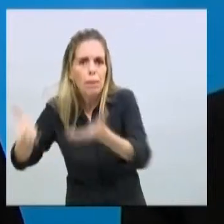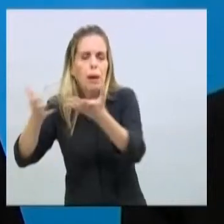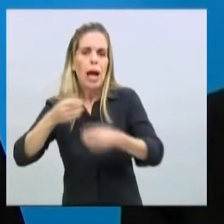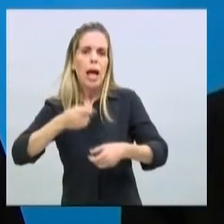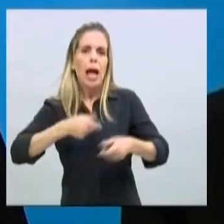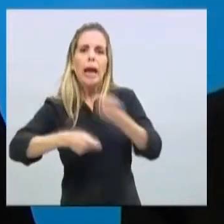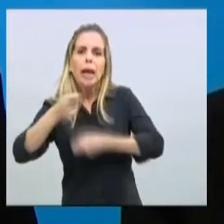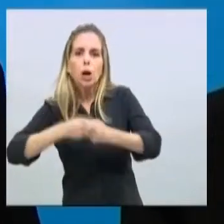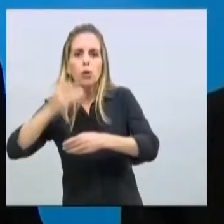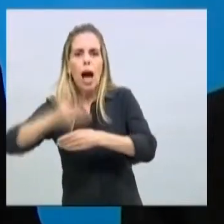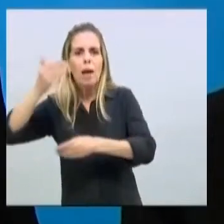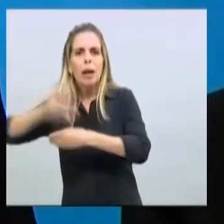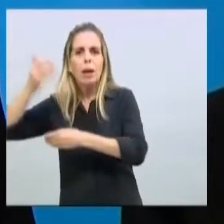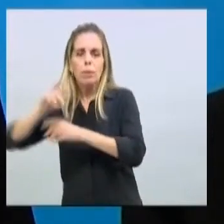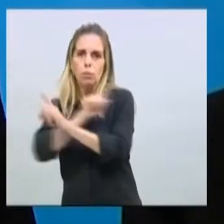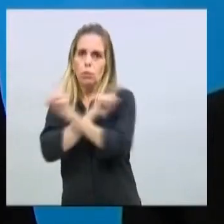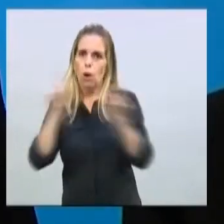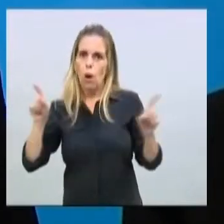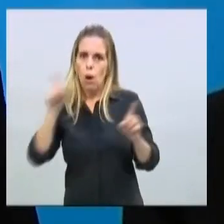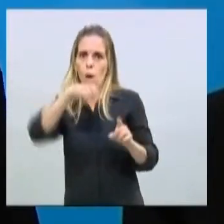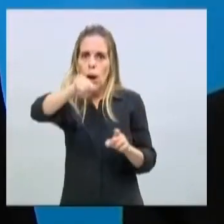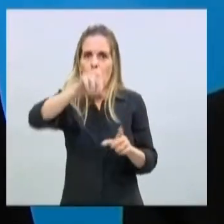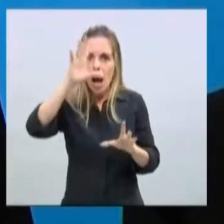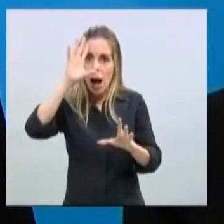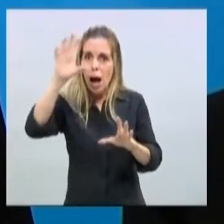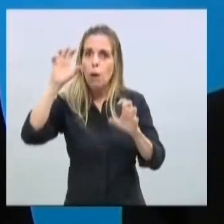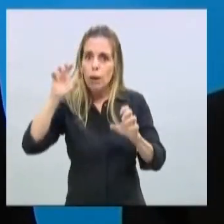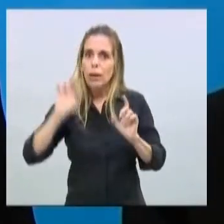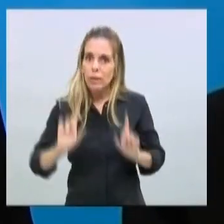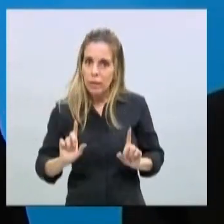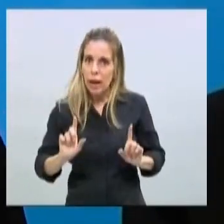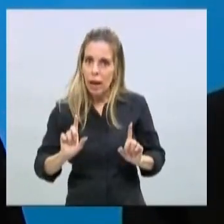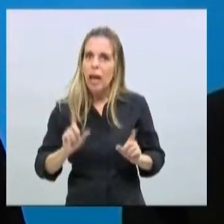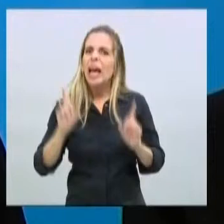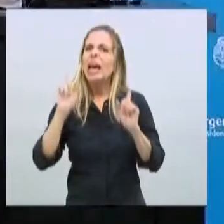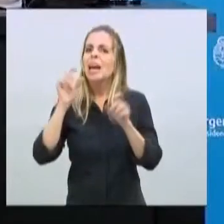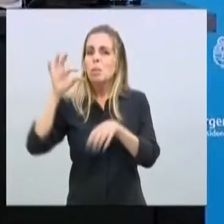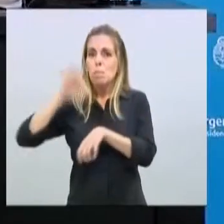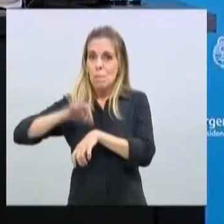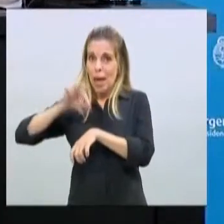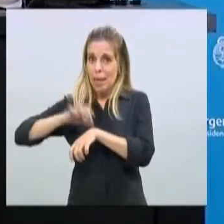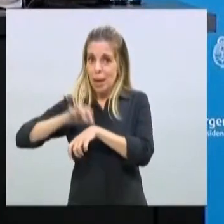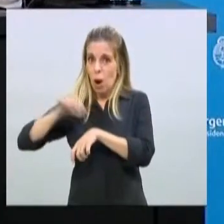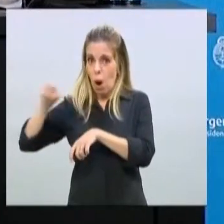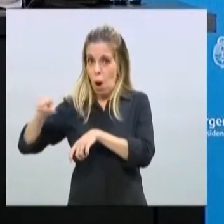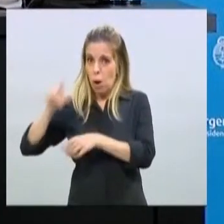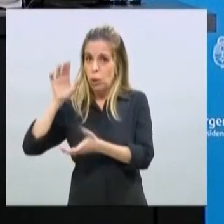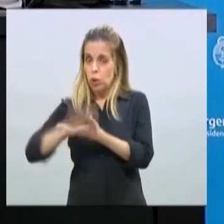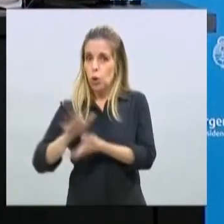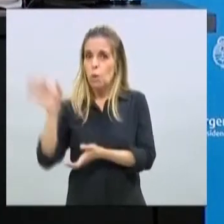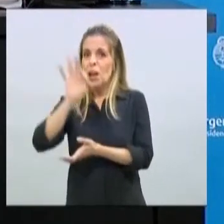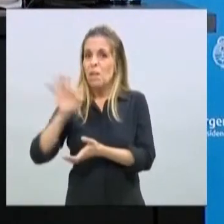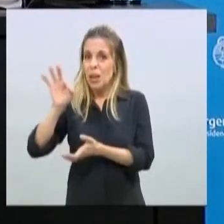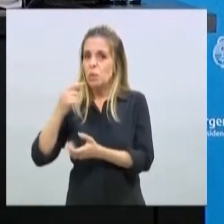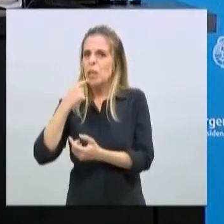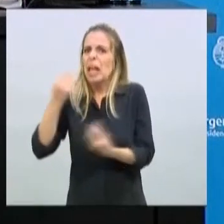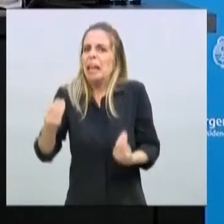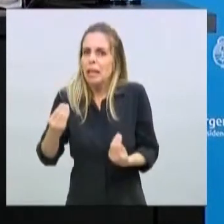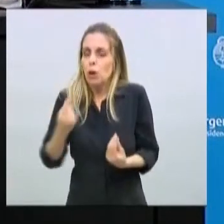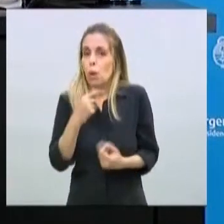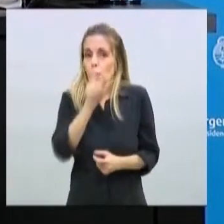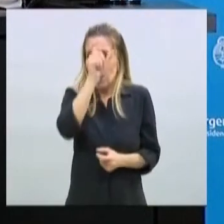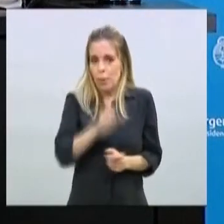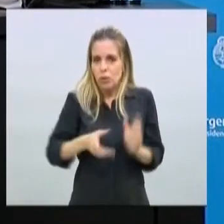gente. Porque acuérdense de las palabras del doctor Kahn. Cada vez que salimos vamos a buscar el virus nosotros.